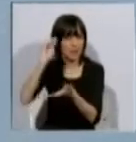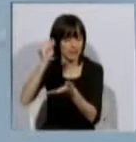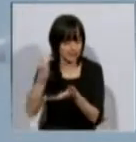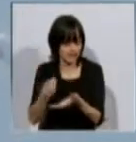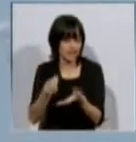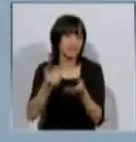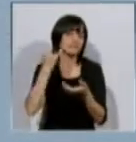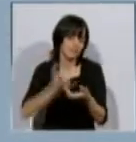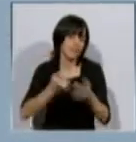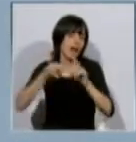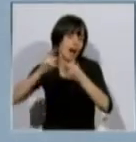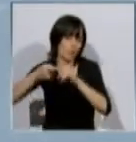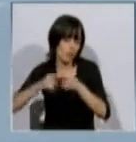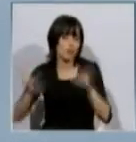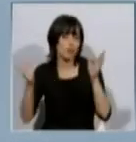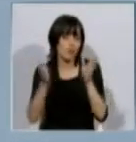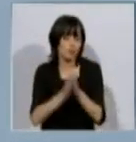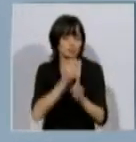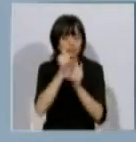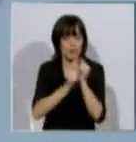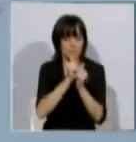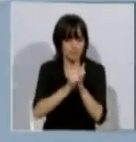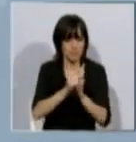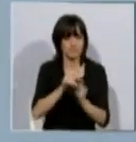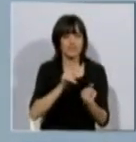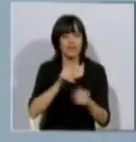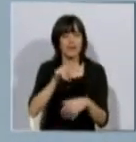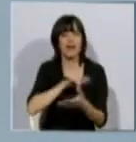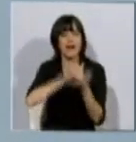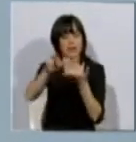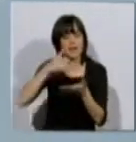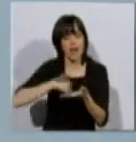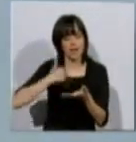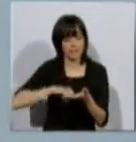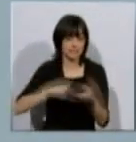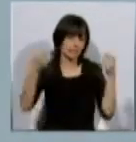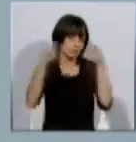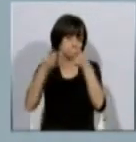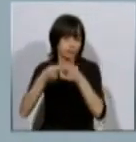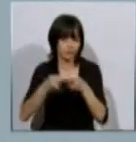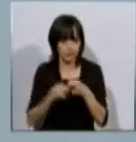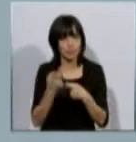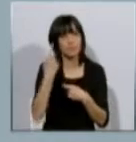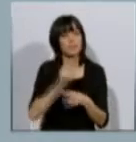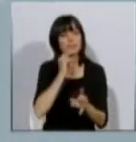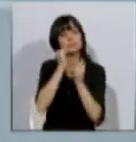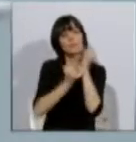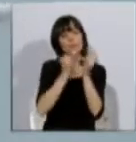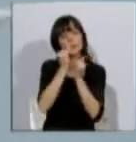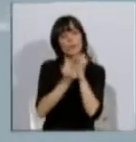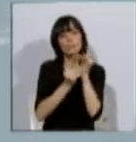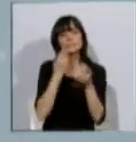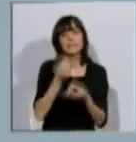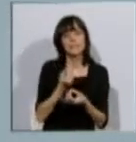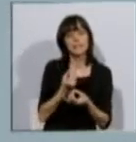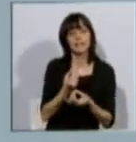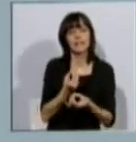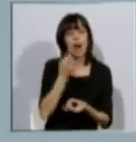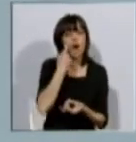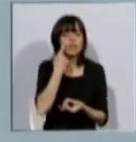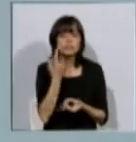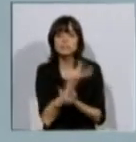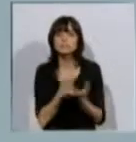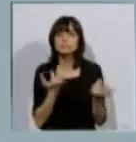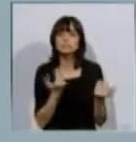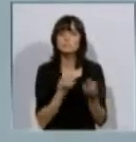con Aerolíneas Argentinas de código compartido. De alguna manera son empresas socias, pero te estoy contando que se conocieron los números